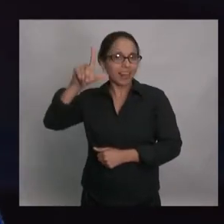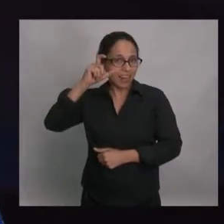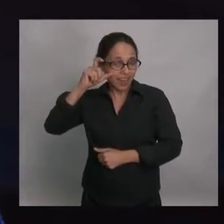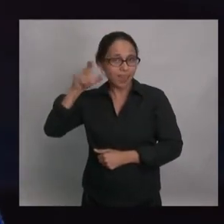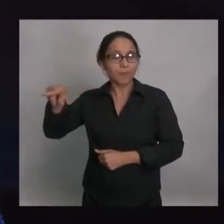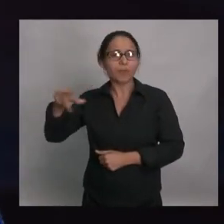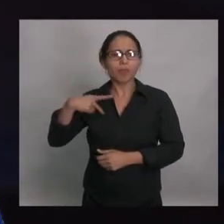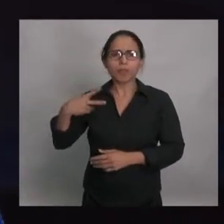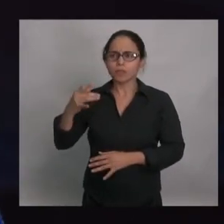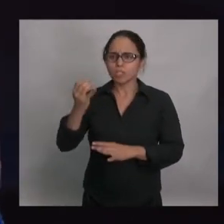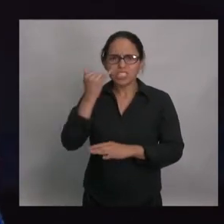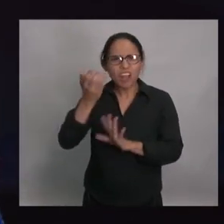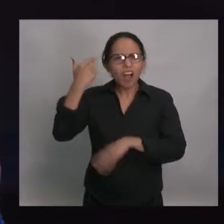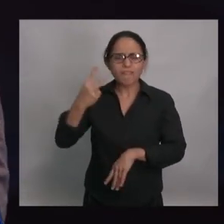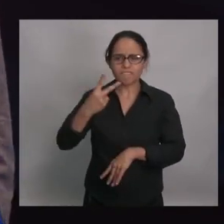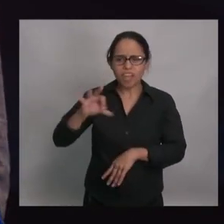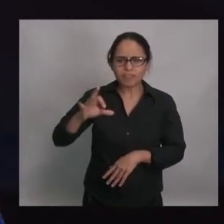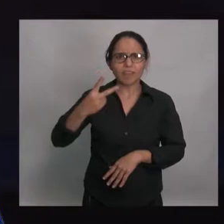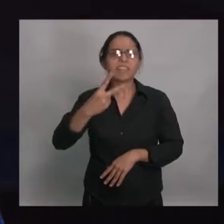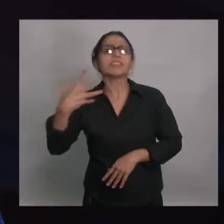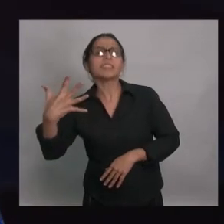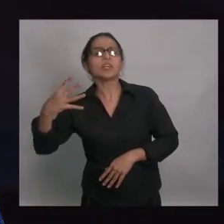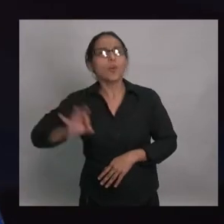más de 20 25 años